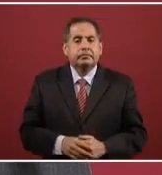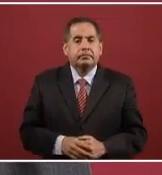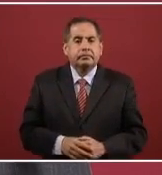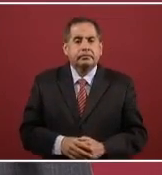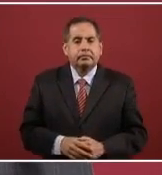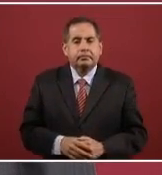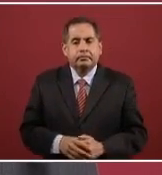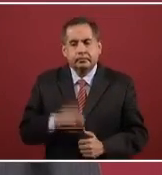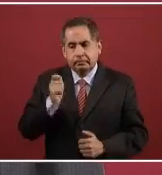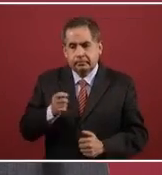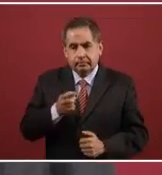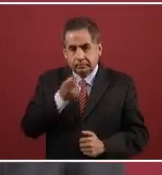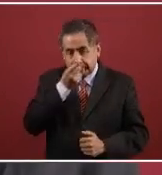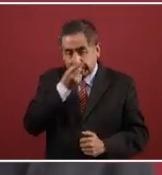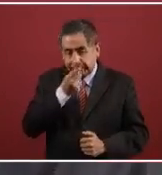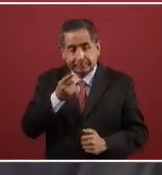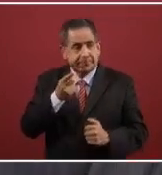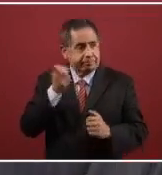de